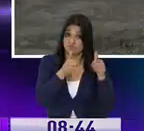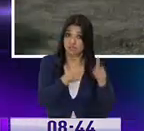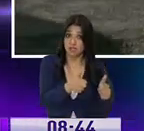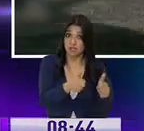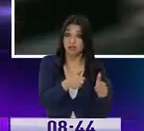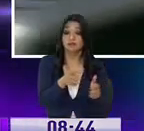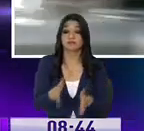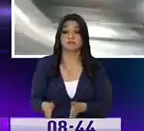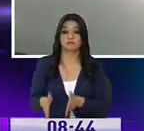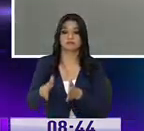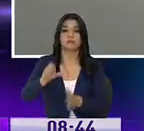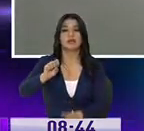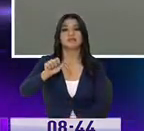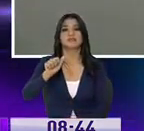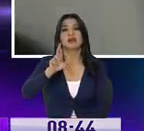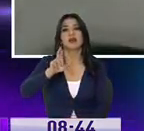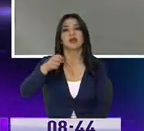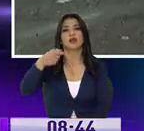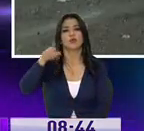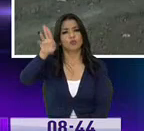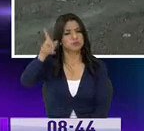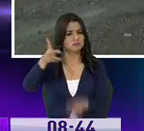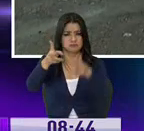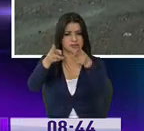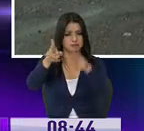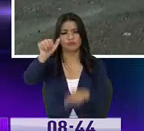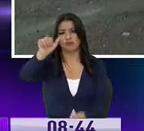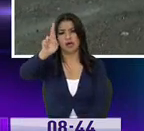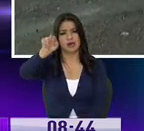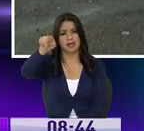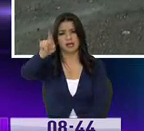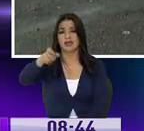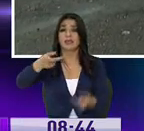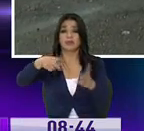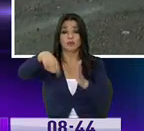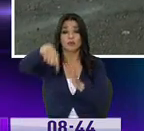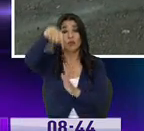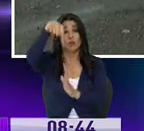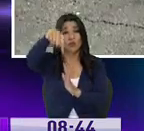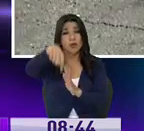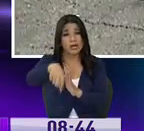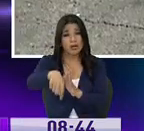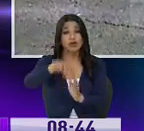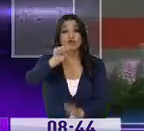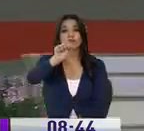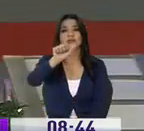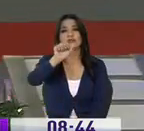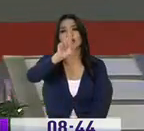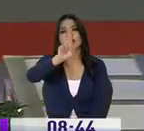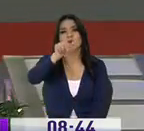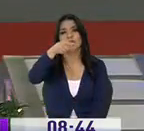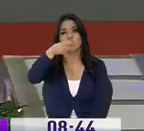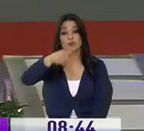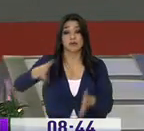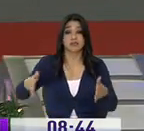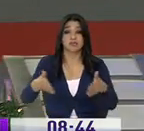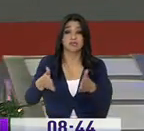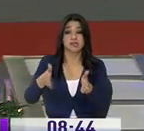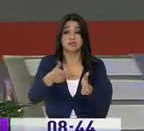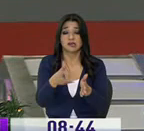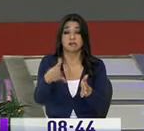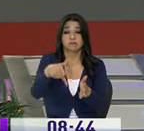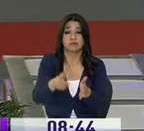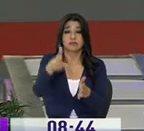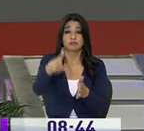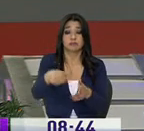la calle Saraguro, esto es acá arriba en La Argelia igualmente, tiene un hueco Saraguro, aparte que la vía está destrozada, hay un